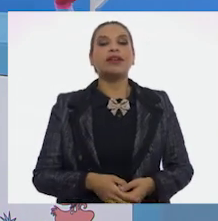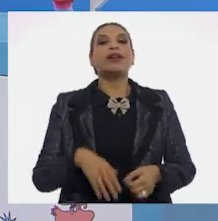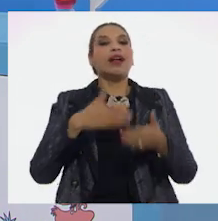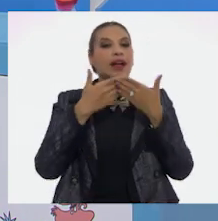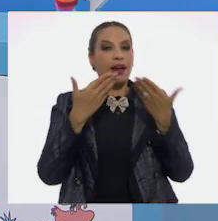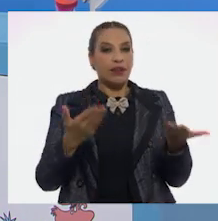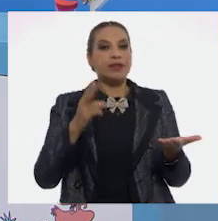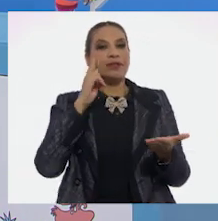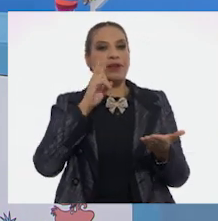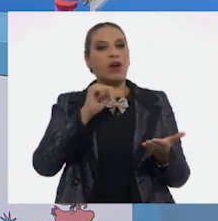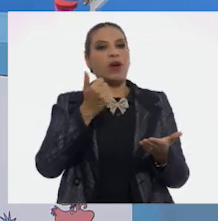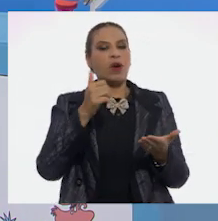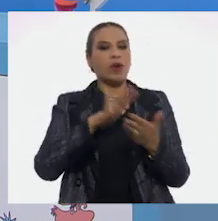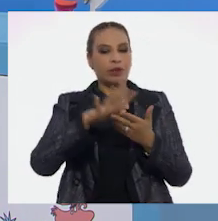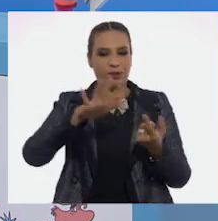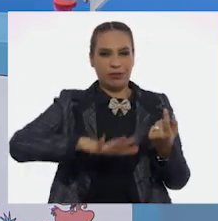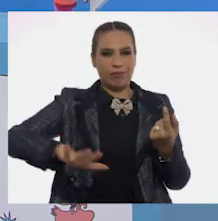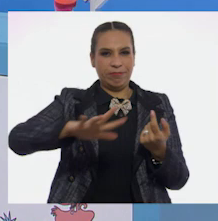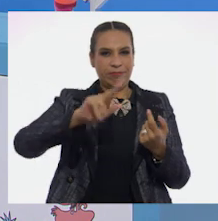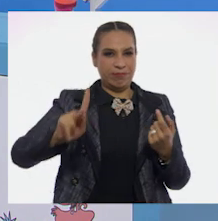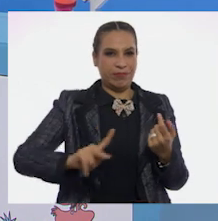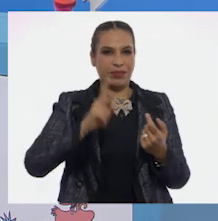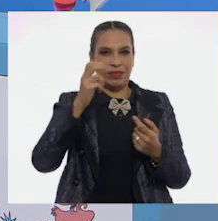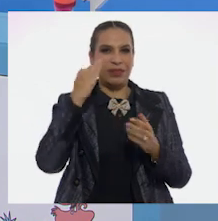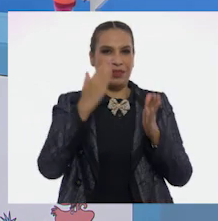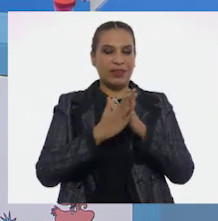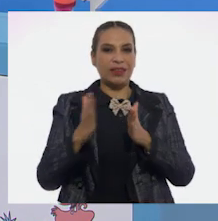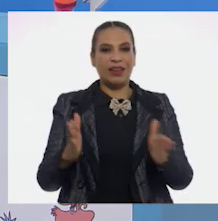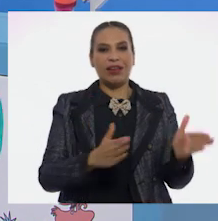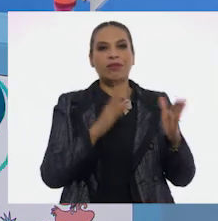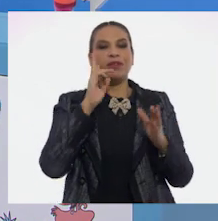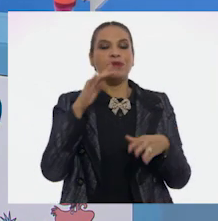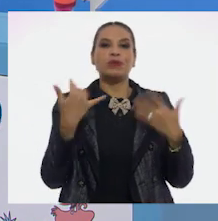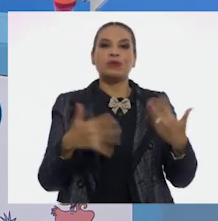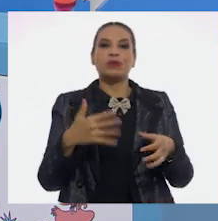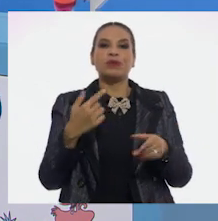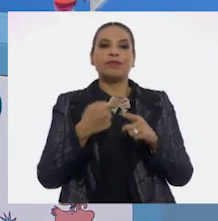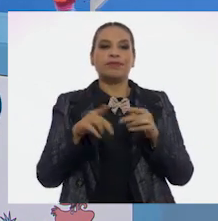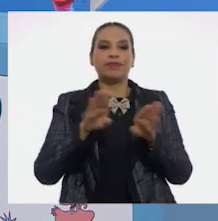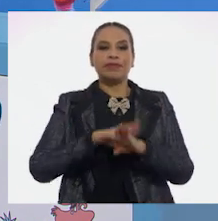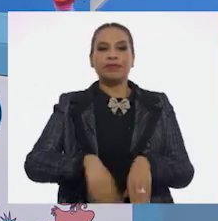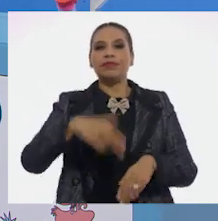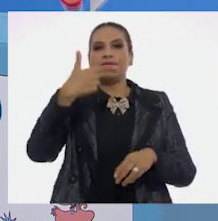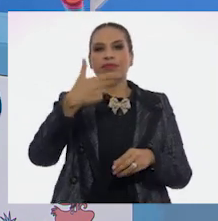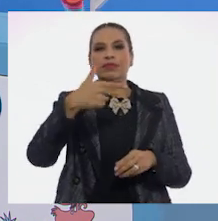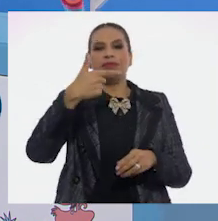pasemos ahora al espacio público. Durante este periodo se popularizó el higienismo.